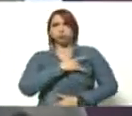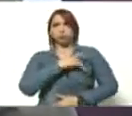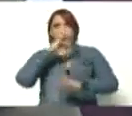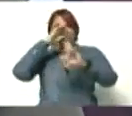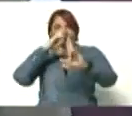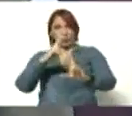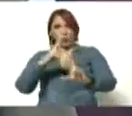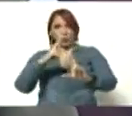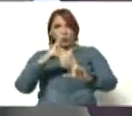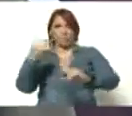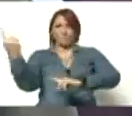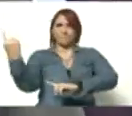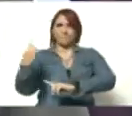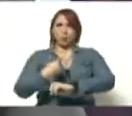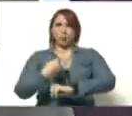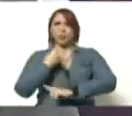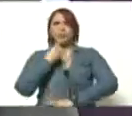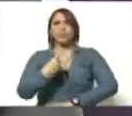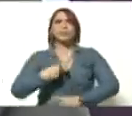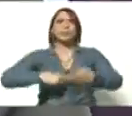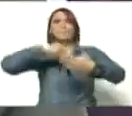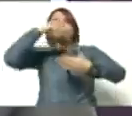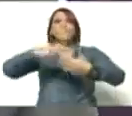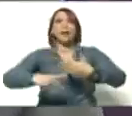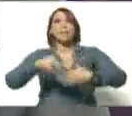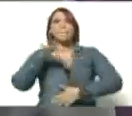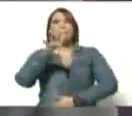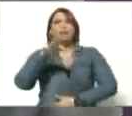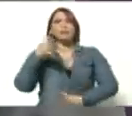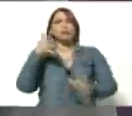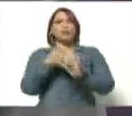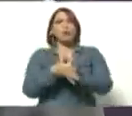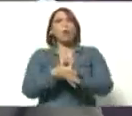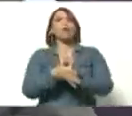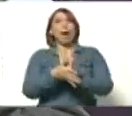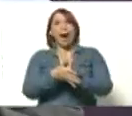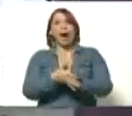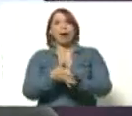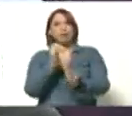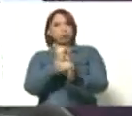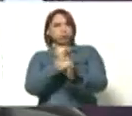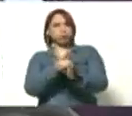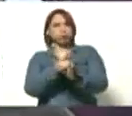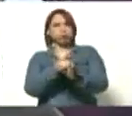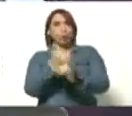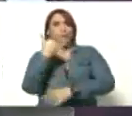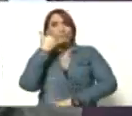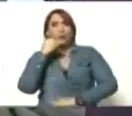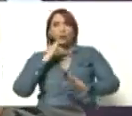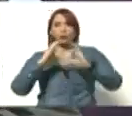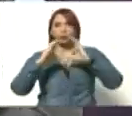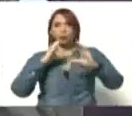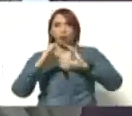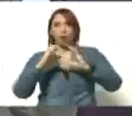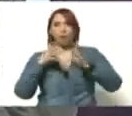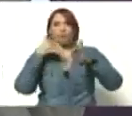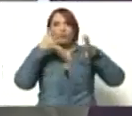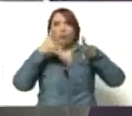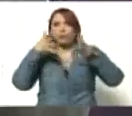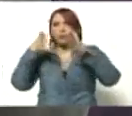cumpliendo lo que nos manda el Plan de la Patria, que sobre el motor de la informática y las telecomunicaciones estamos formando